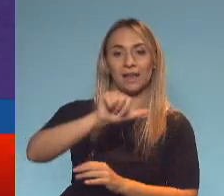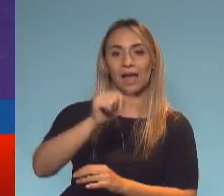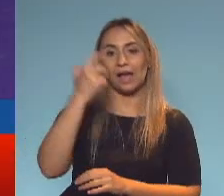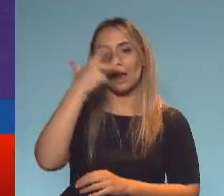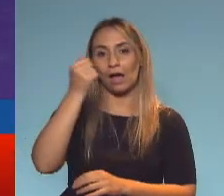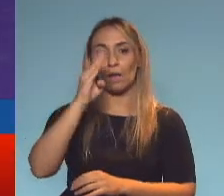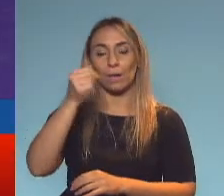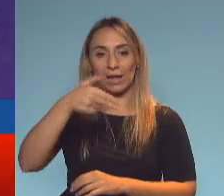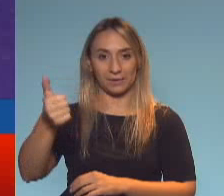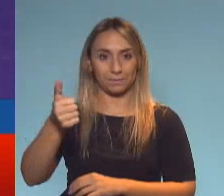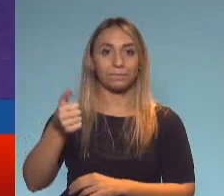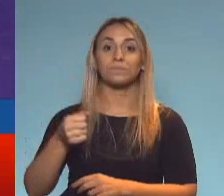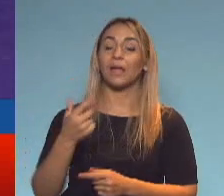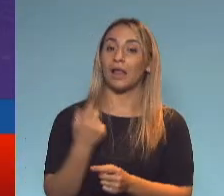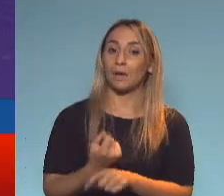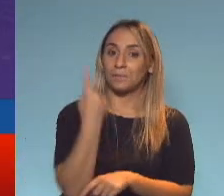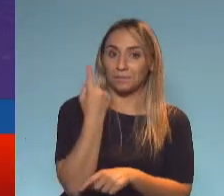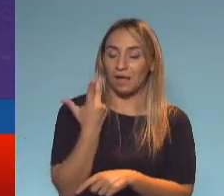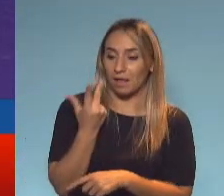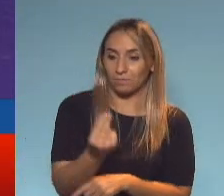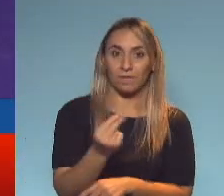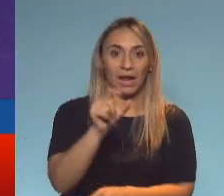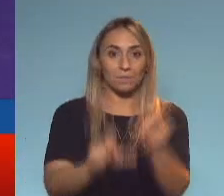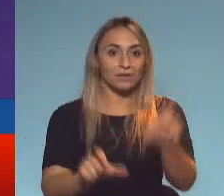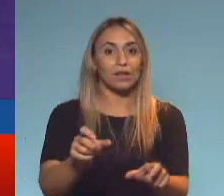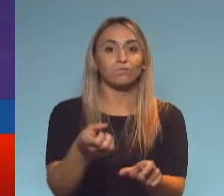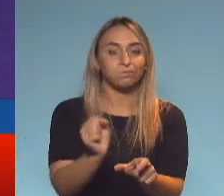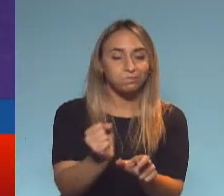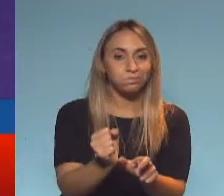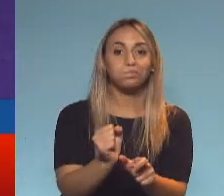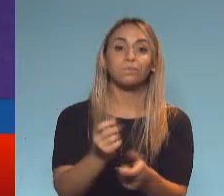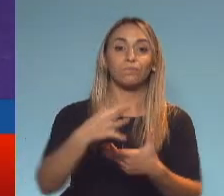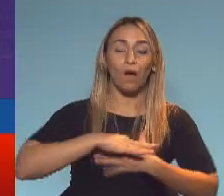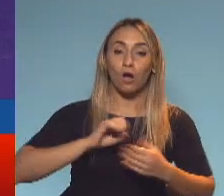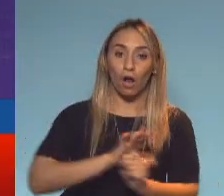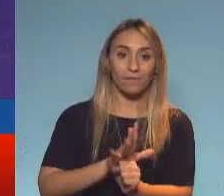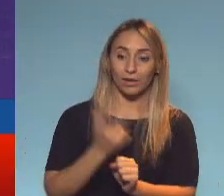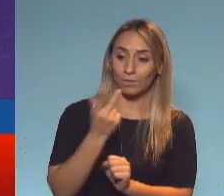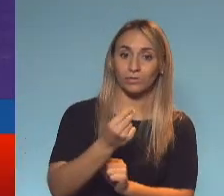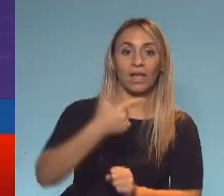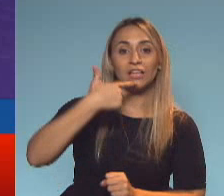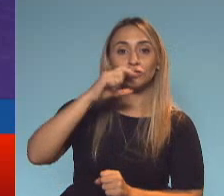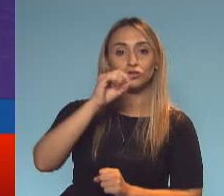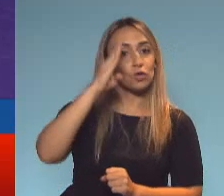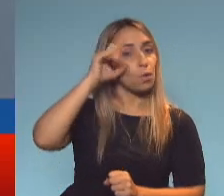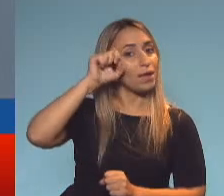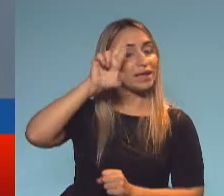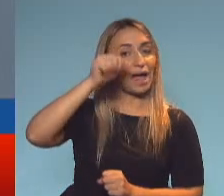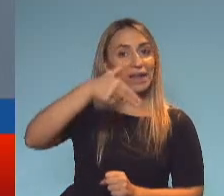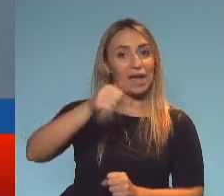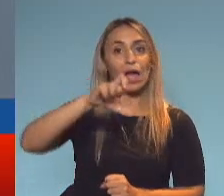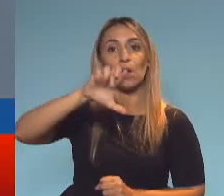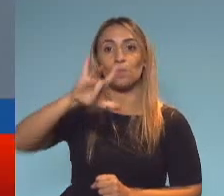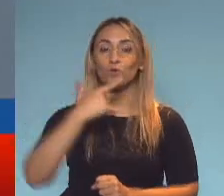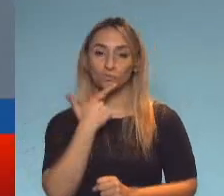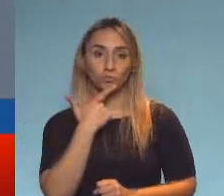Soberana Plus, decíamos que es la primera vacuna para pacientes que ya tuvieron coronavirus, para avanzar con eso. Vamos a la siguiente placa. Y para